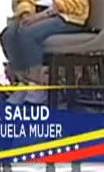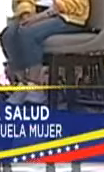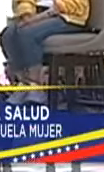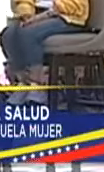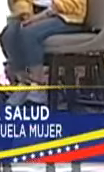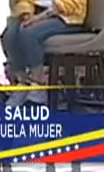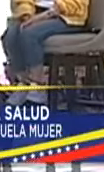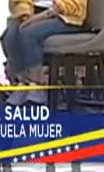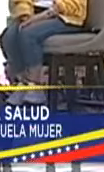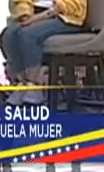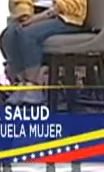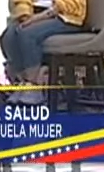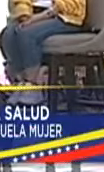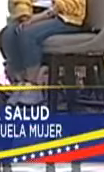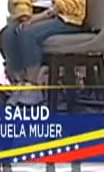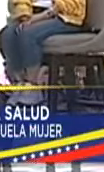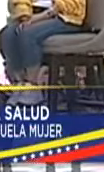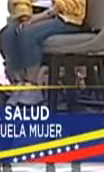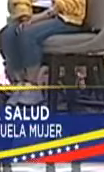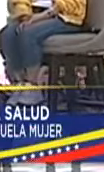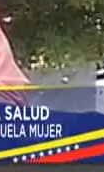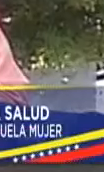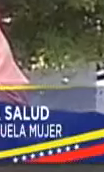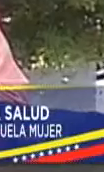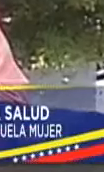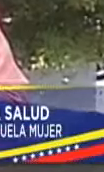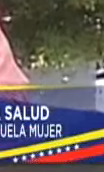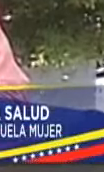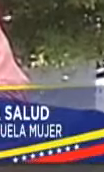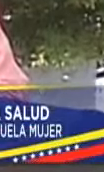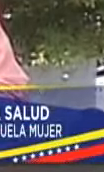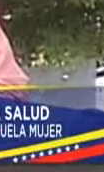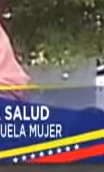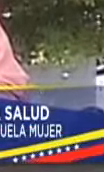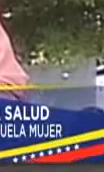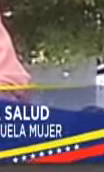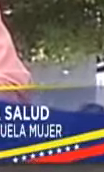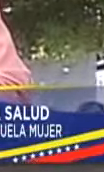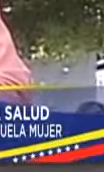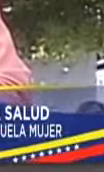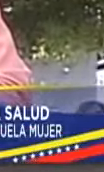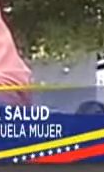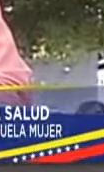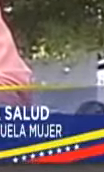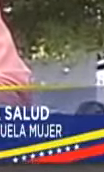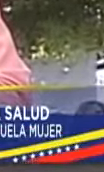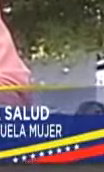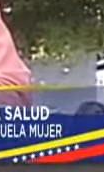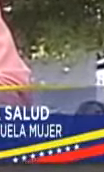misión, Venezuela, mujer. Viernes de mujer.